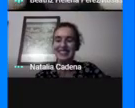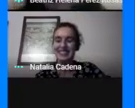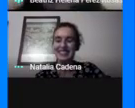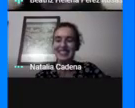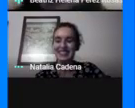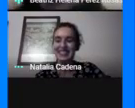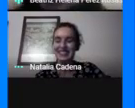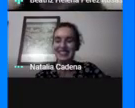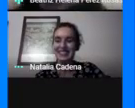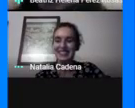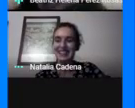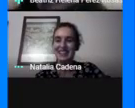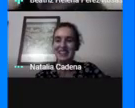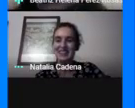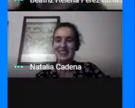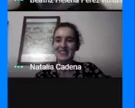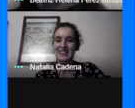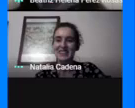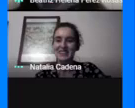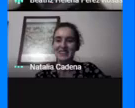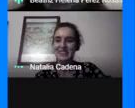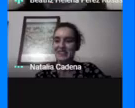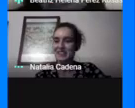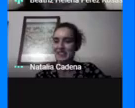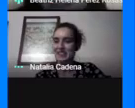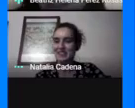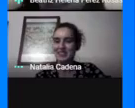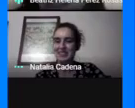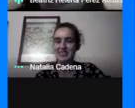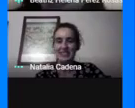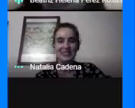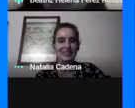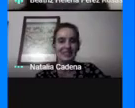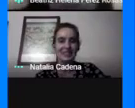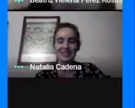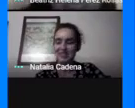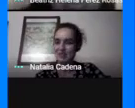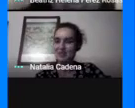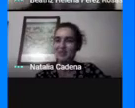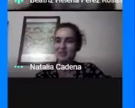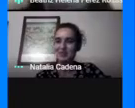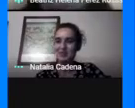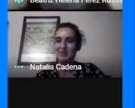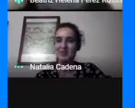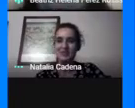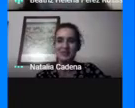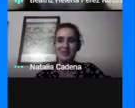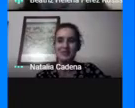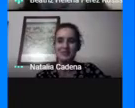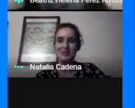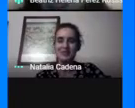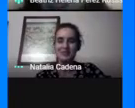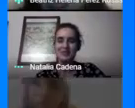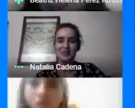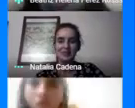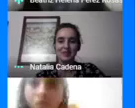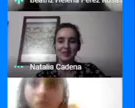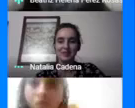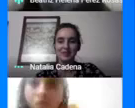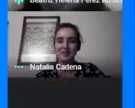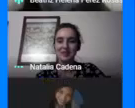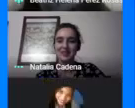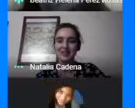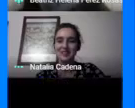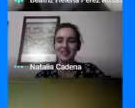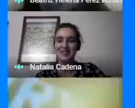comencé trabajando con etnias y también pues en temas de derechos humanos por el tema de relaciones internacionales, pero ya